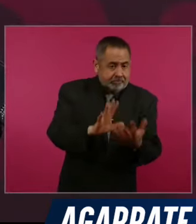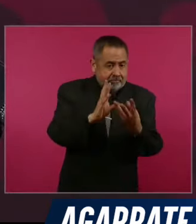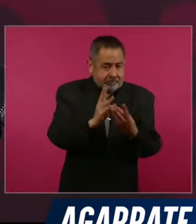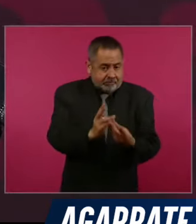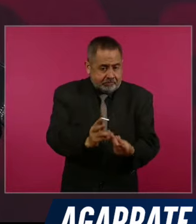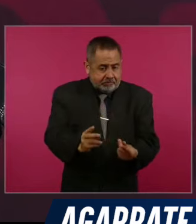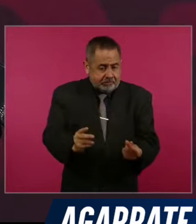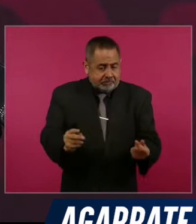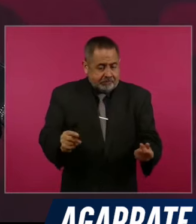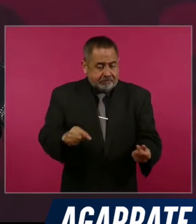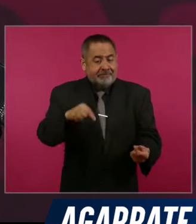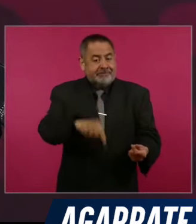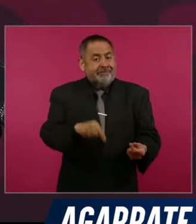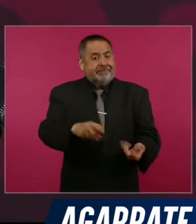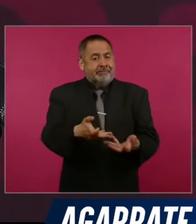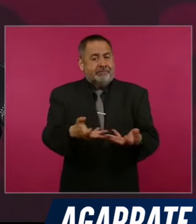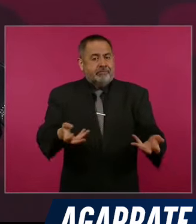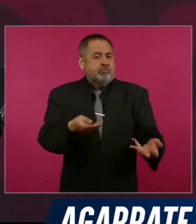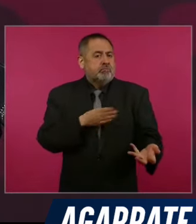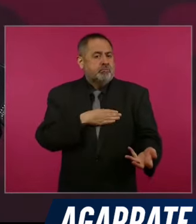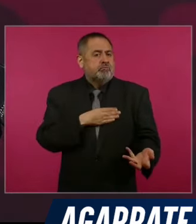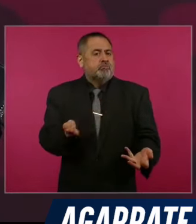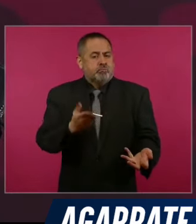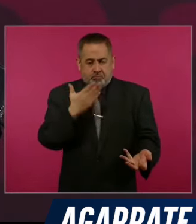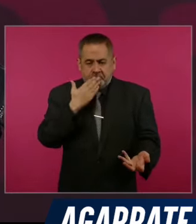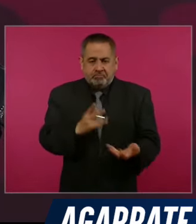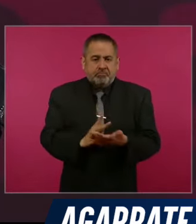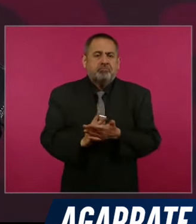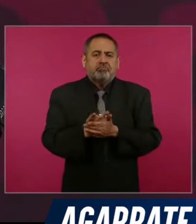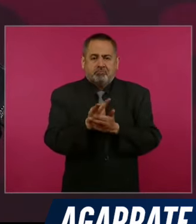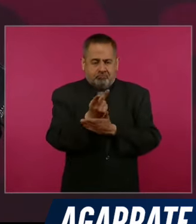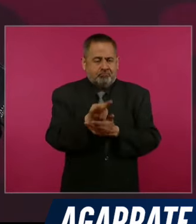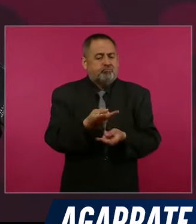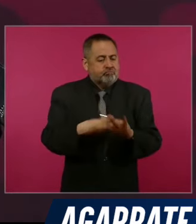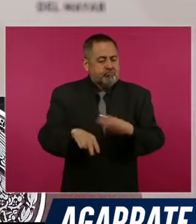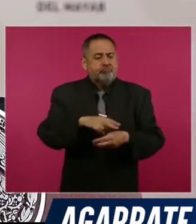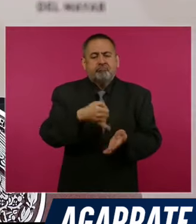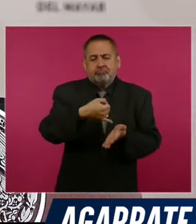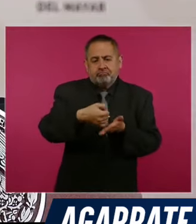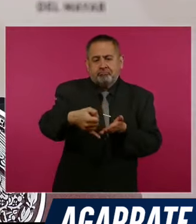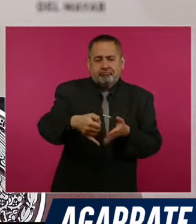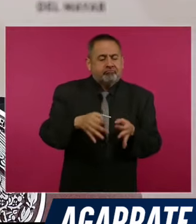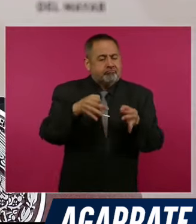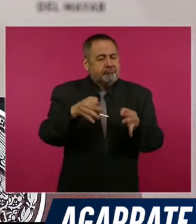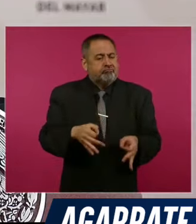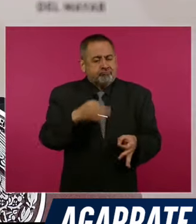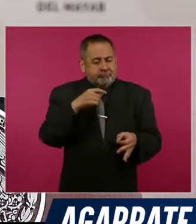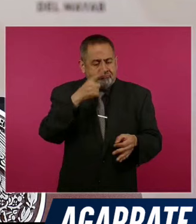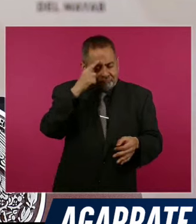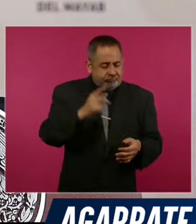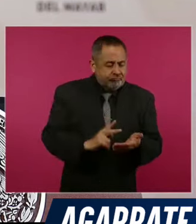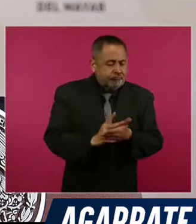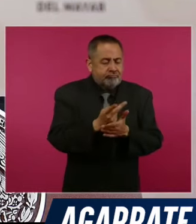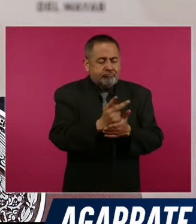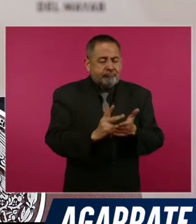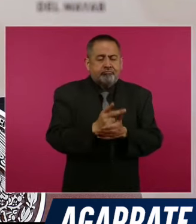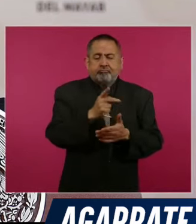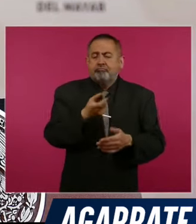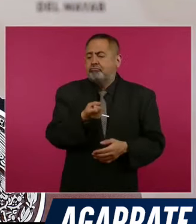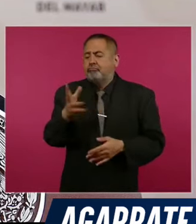lluvia apareciera el pasto para animales